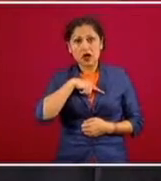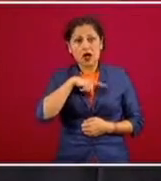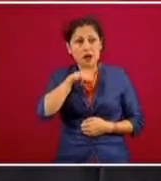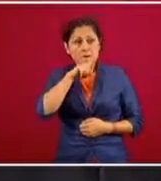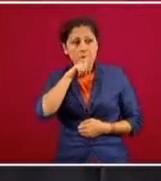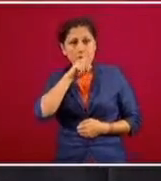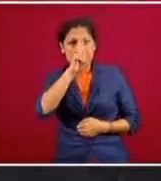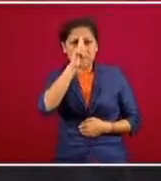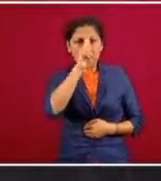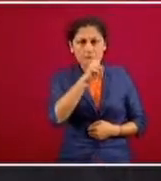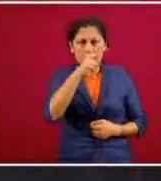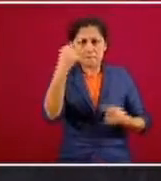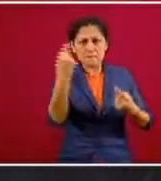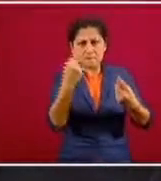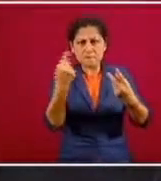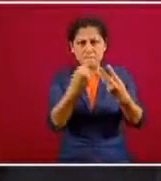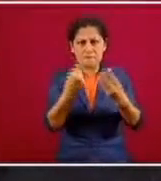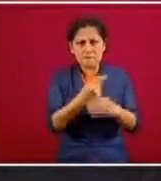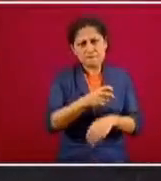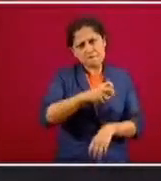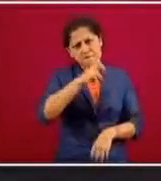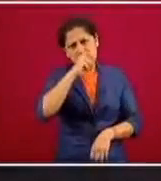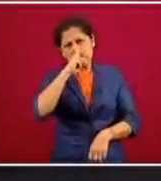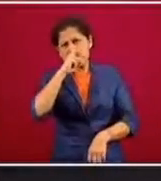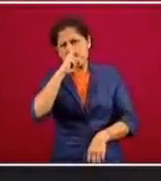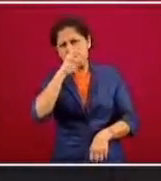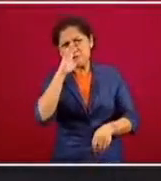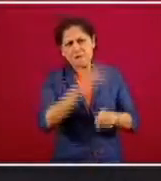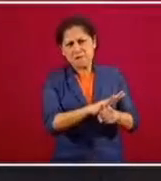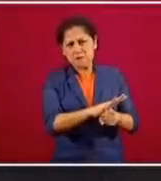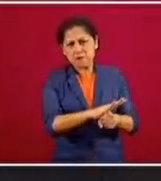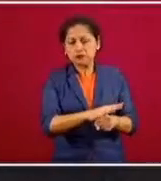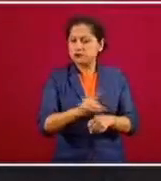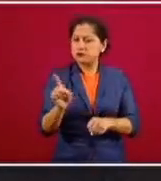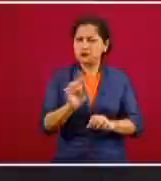sin uso de la fuerza, sin toque de queda.